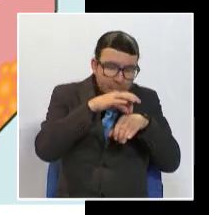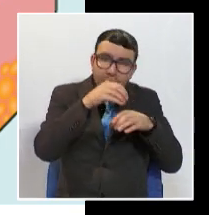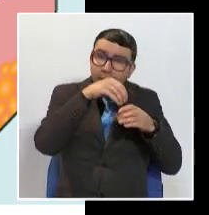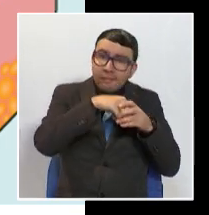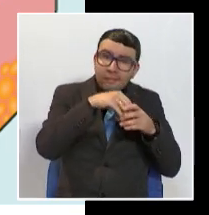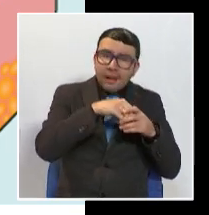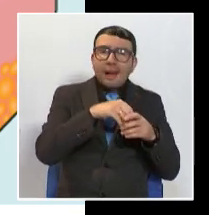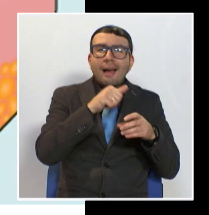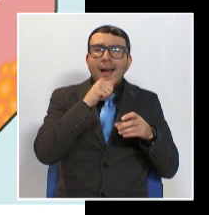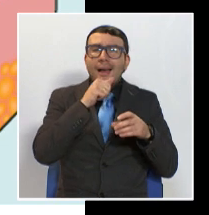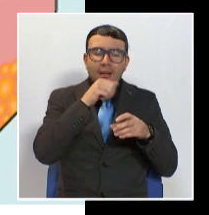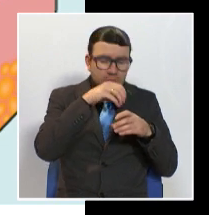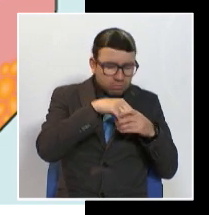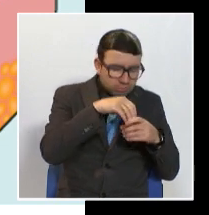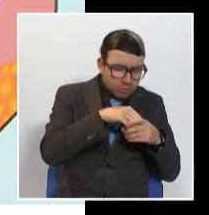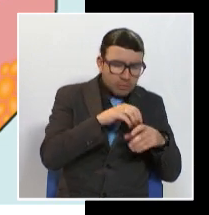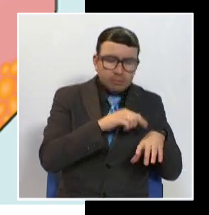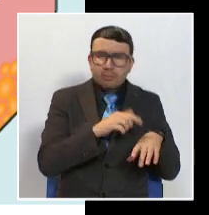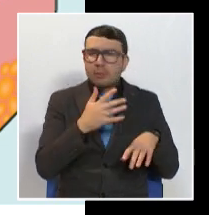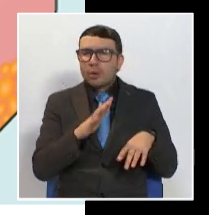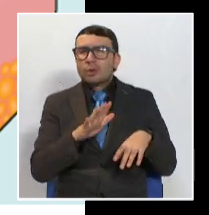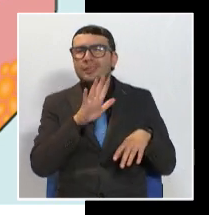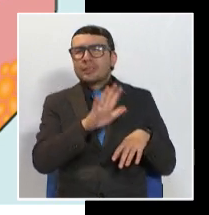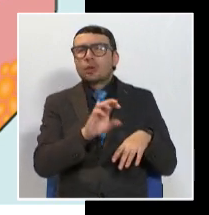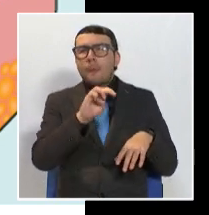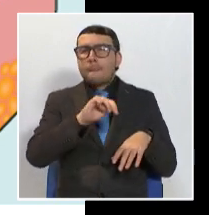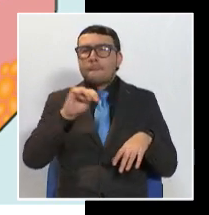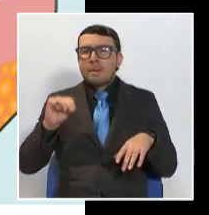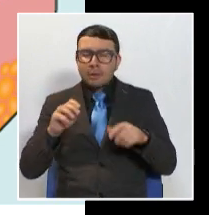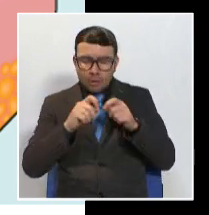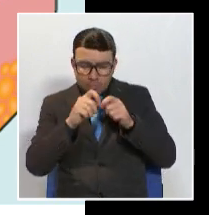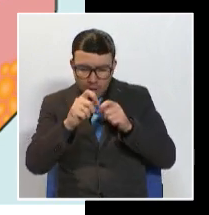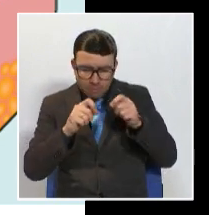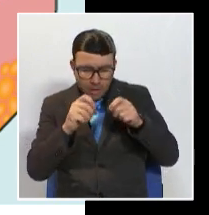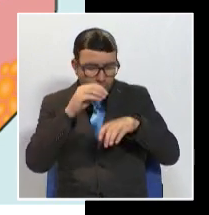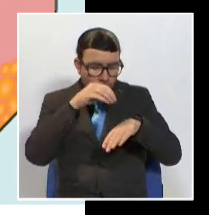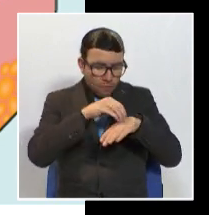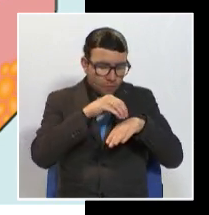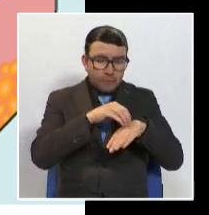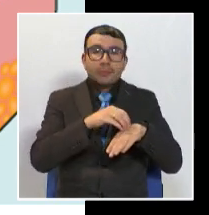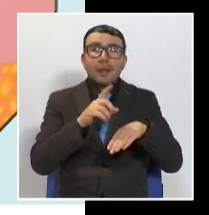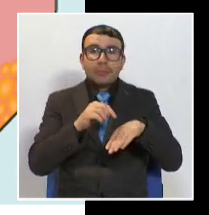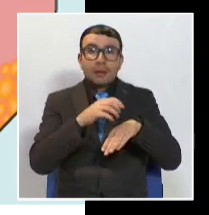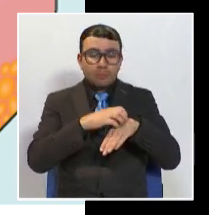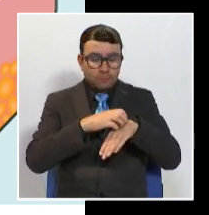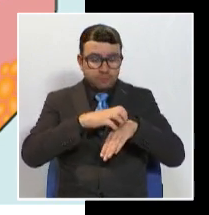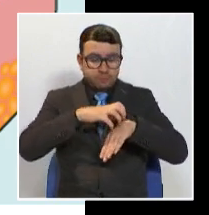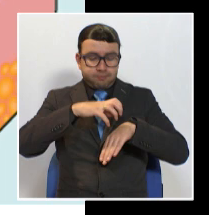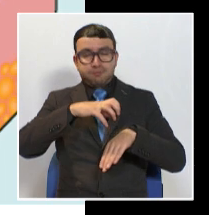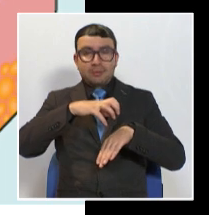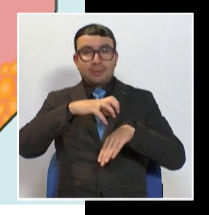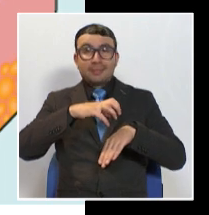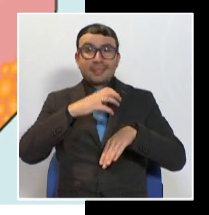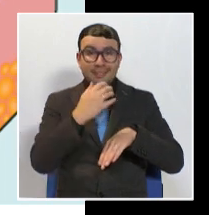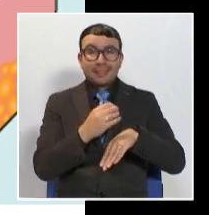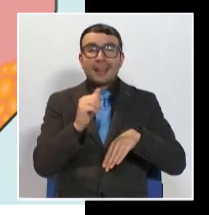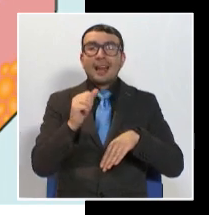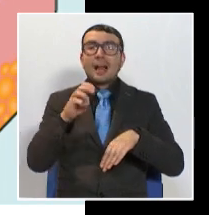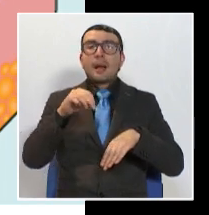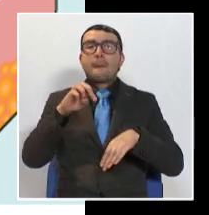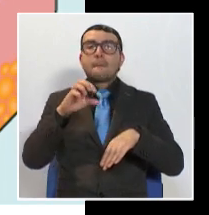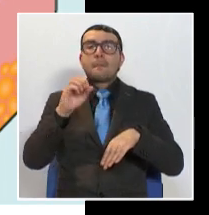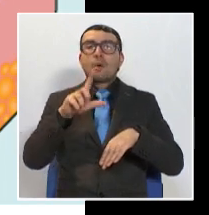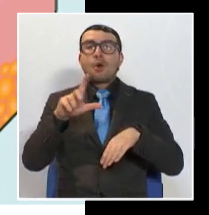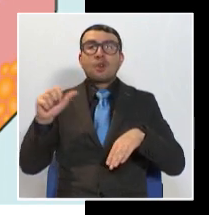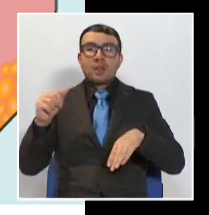generalmente no supera los 5 milímetros de diámetro, y la ampolla es otra cavidad llena de líquido pero que es más grande y que puede sobrepasar el